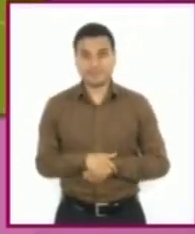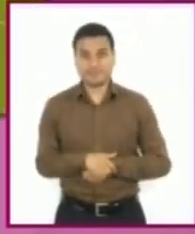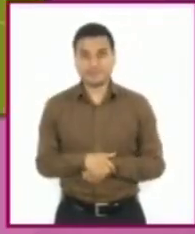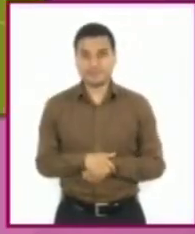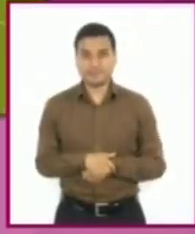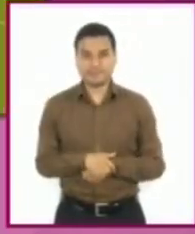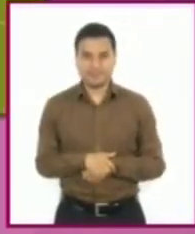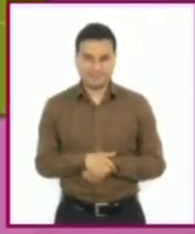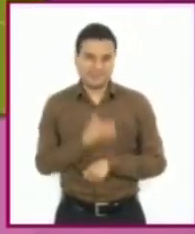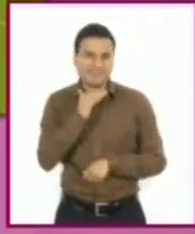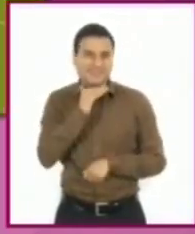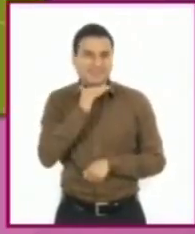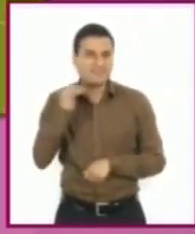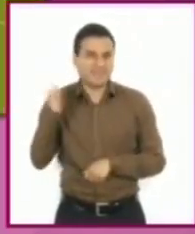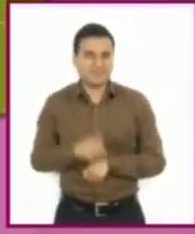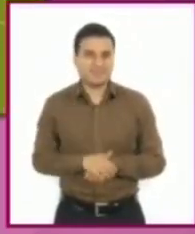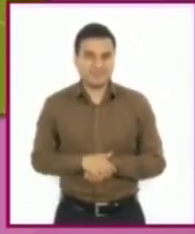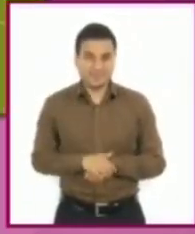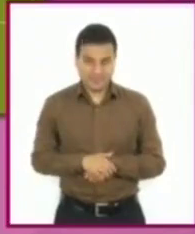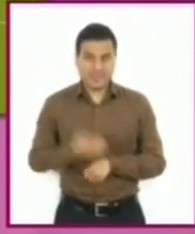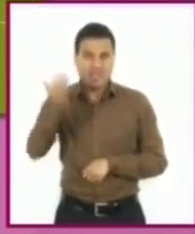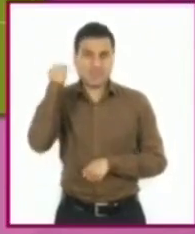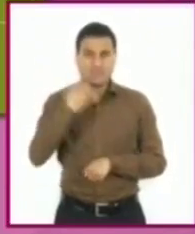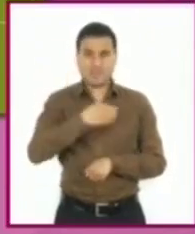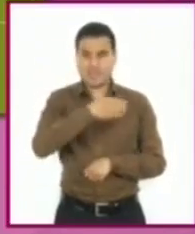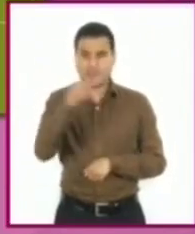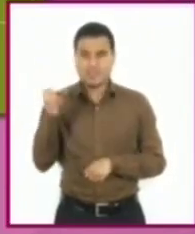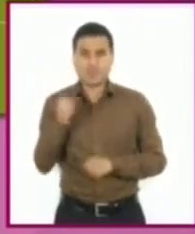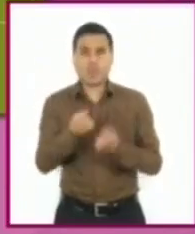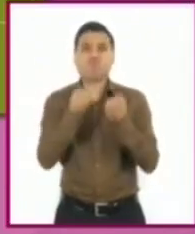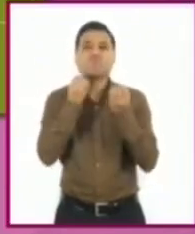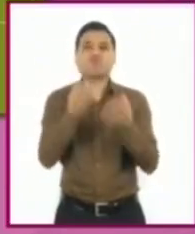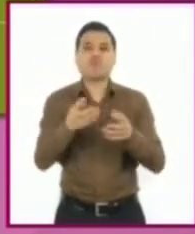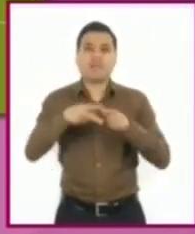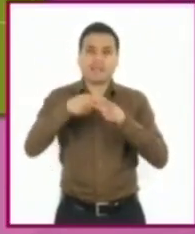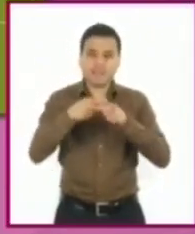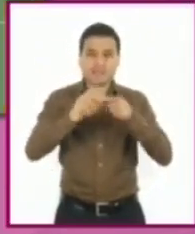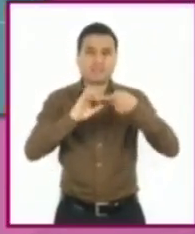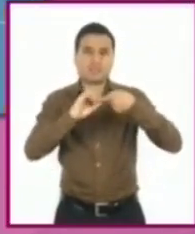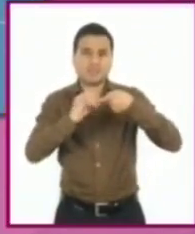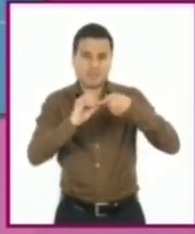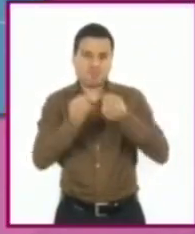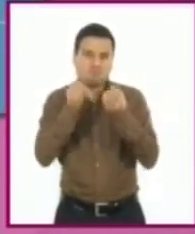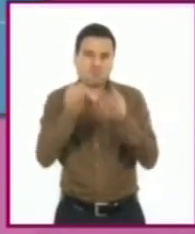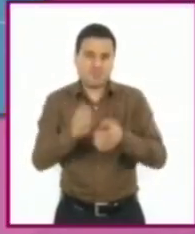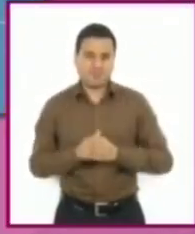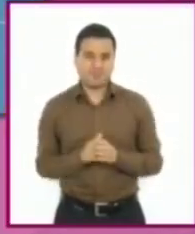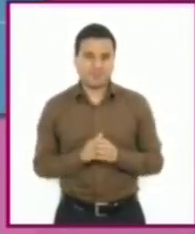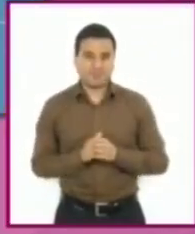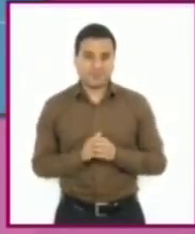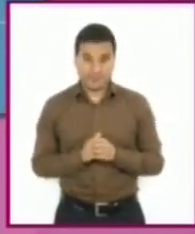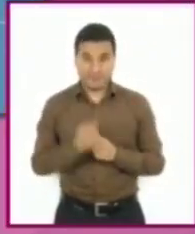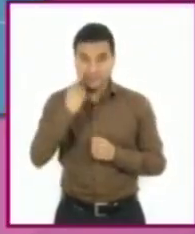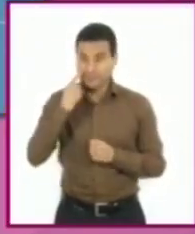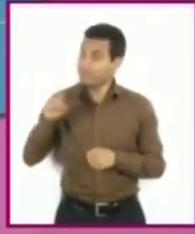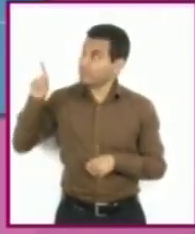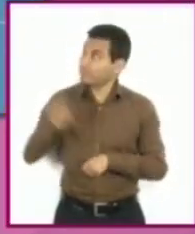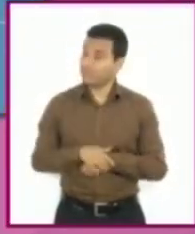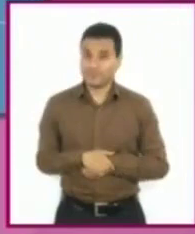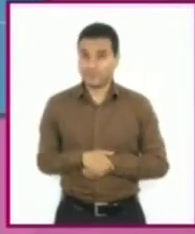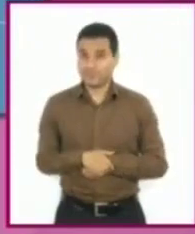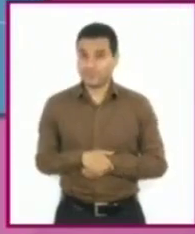Hoy Alemania les dio a los campesinos herramientas y semillas para restaurar sus granjas. Mientras que Catalina